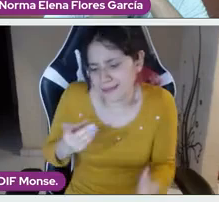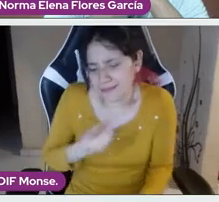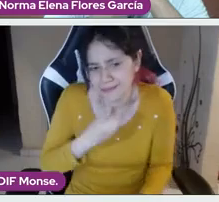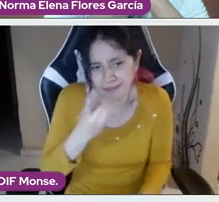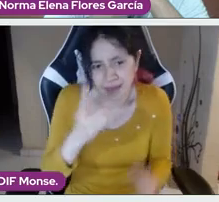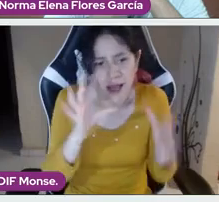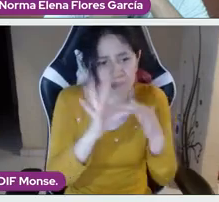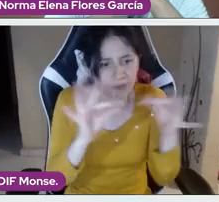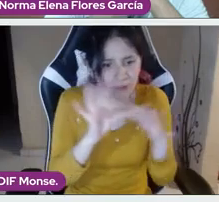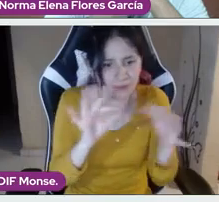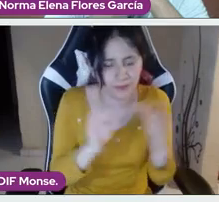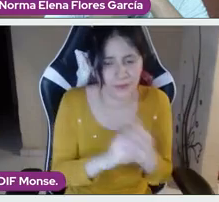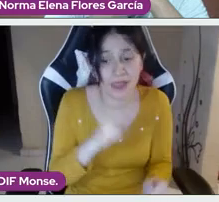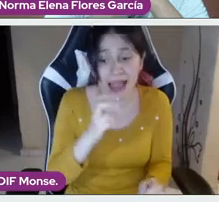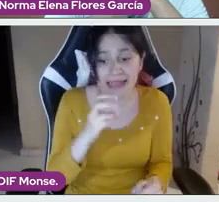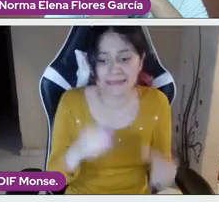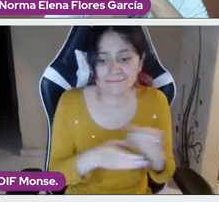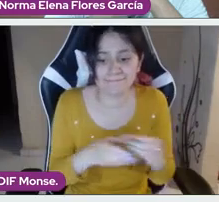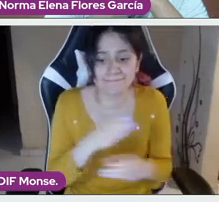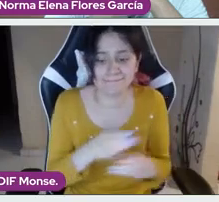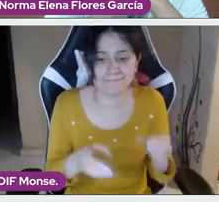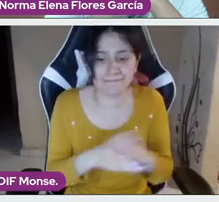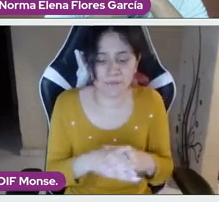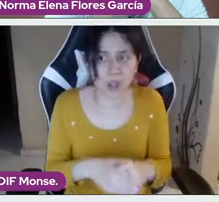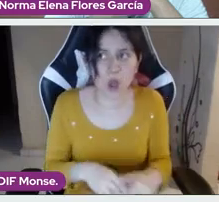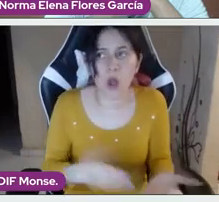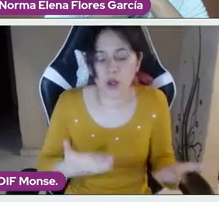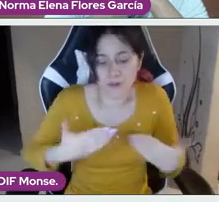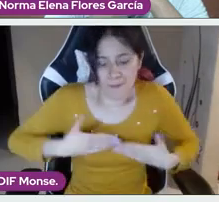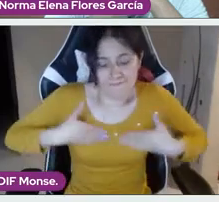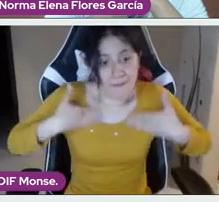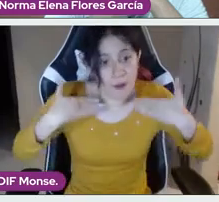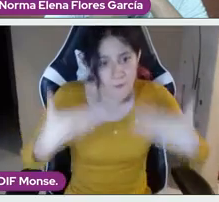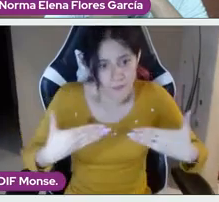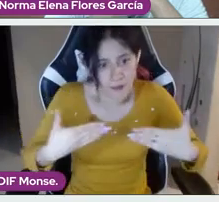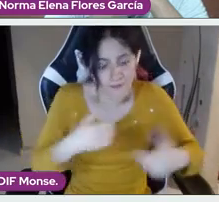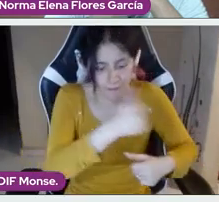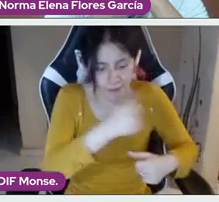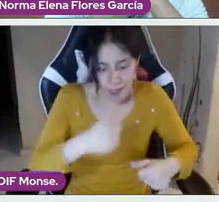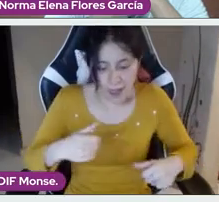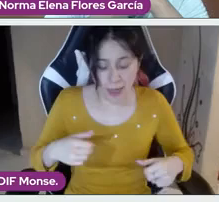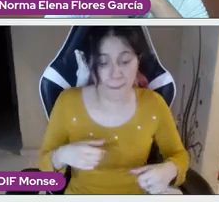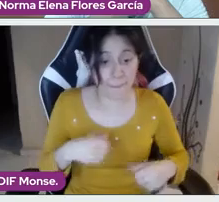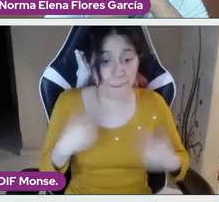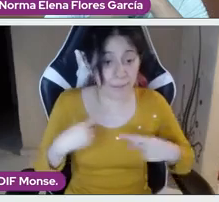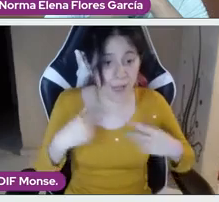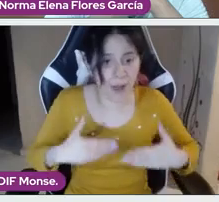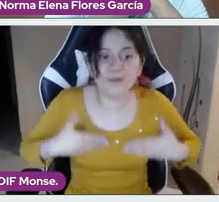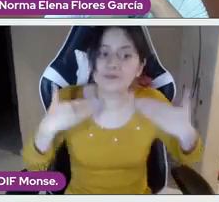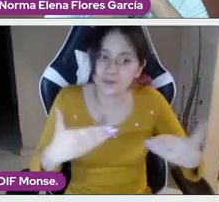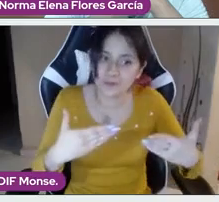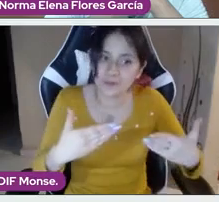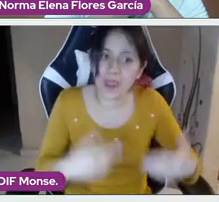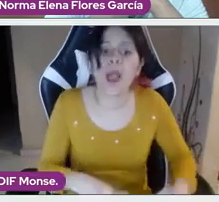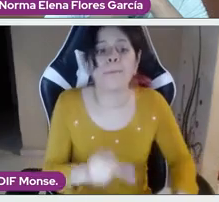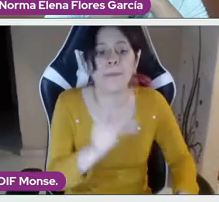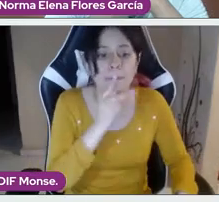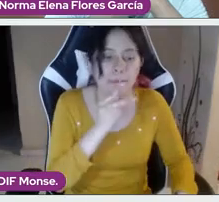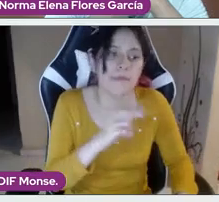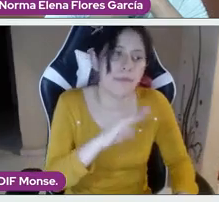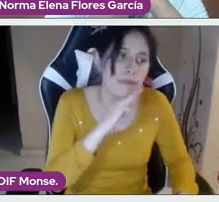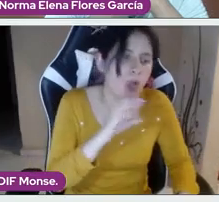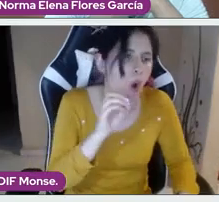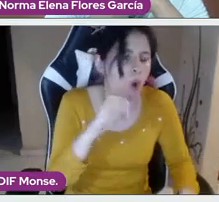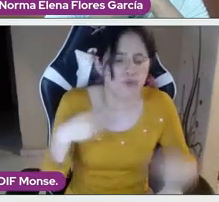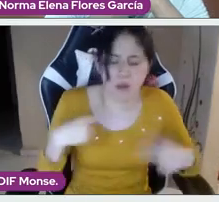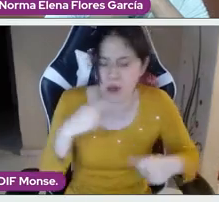Estas habilidades que tiene que ver con confianza en ti mismo, que tiene que ver, que también, si no las fortalecen los papás o quien se quede a cargo, pues se